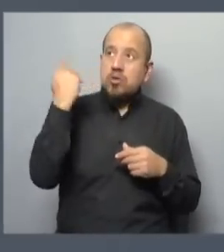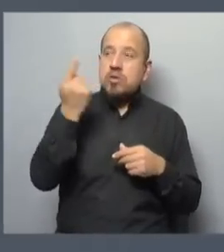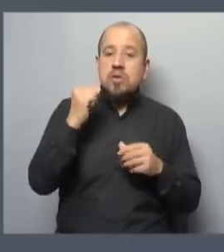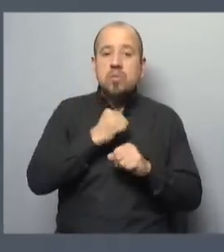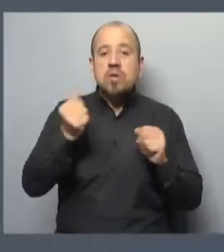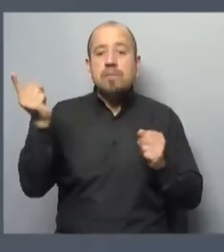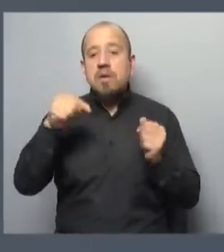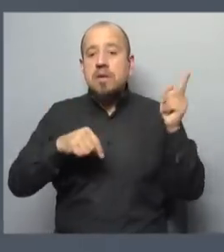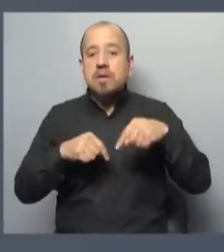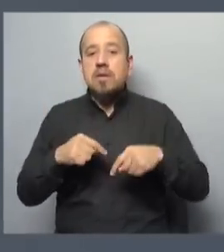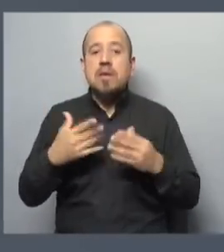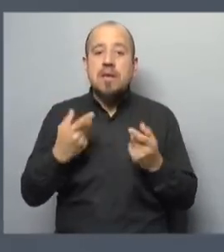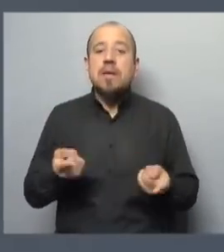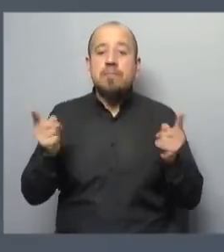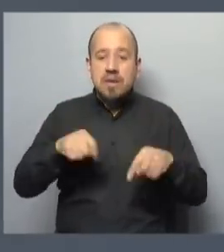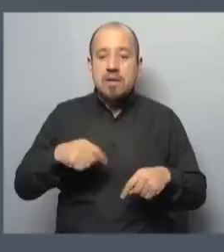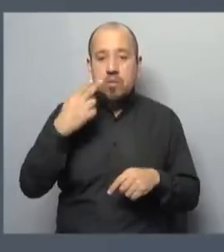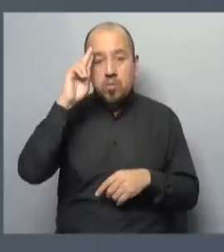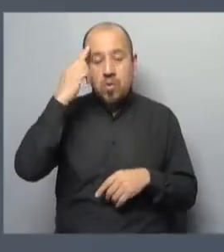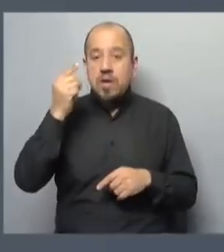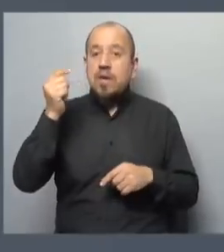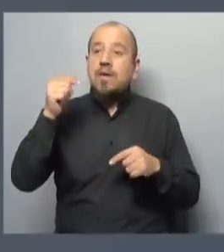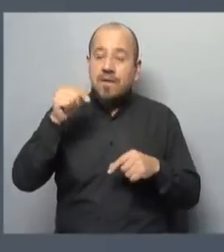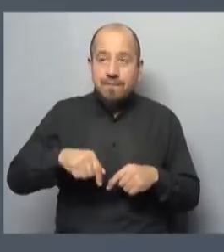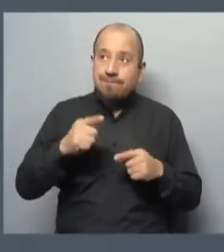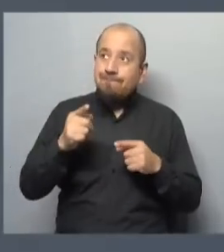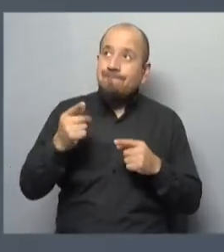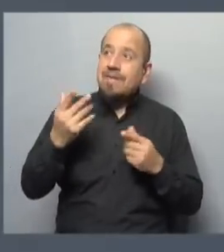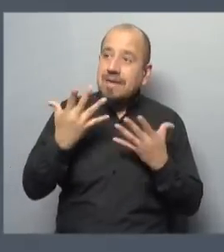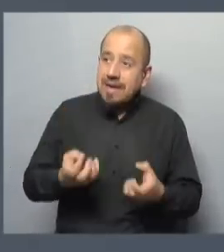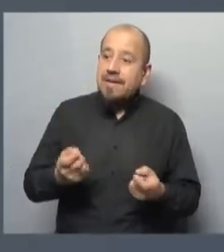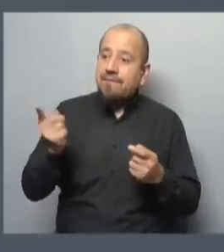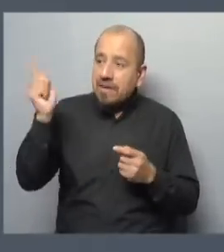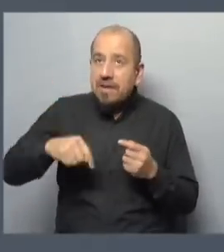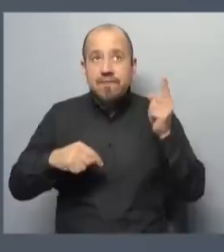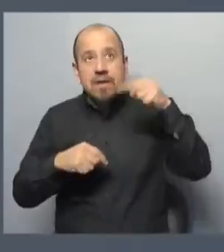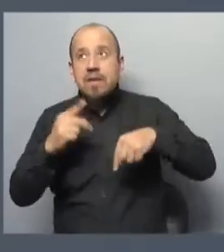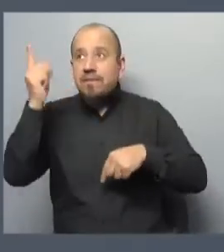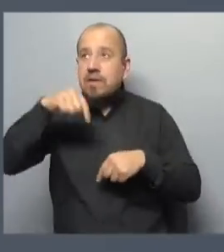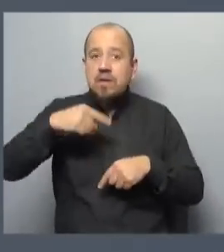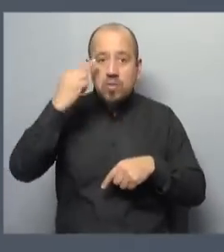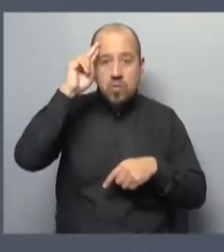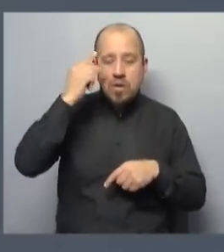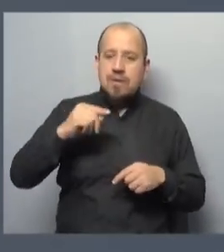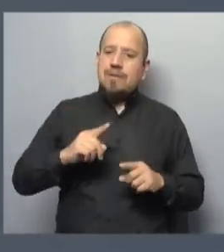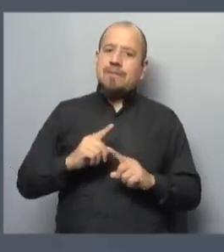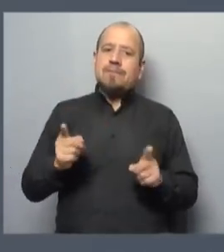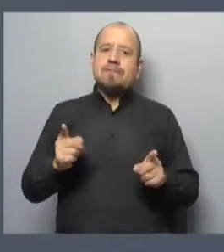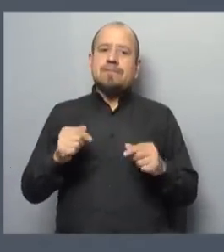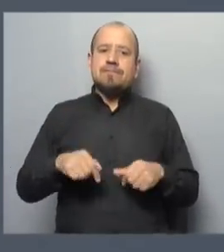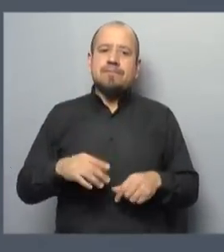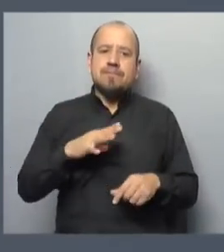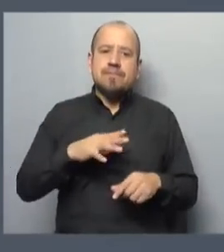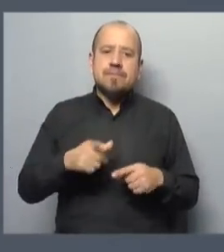diferencia y que quiera llegar acá a nuestro fútbol y quieren llegar en el peor momento climático en nuestro país donde tenemos una